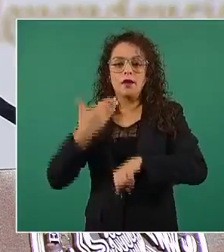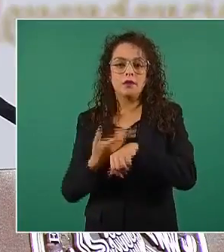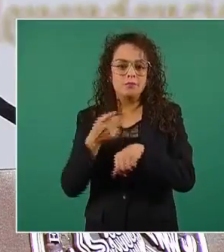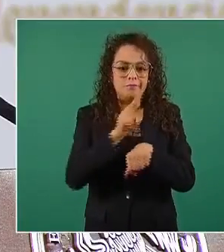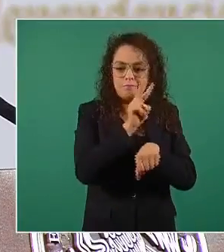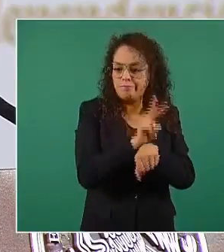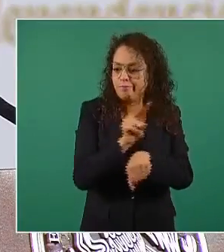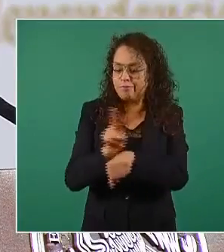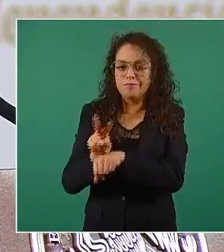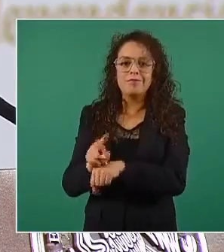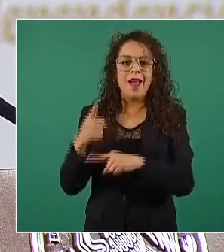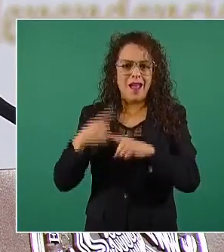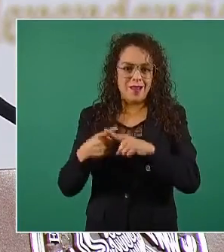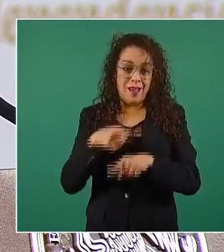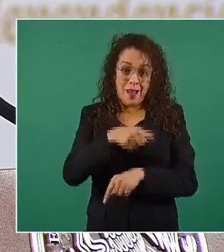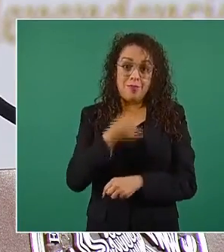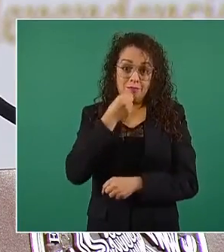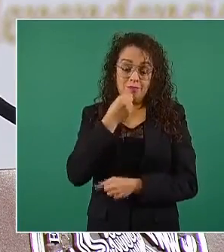el niño